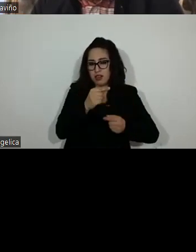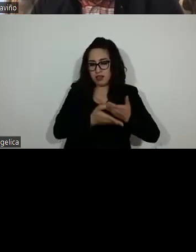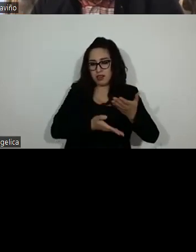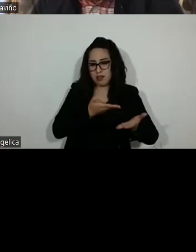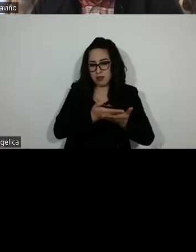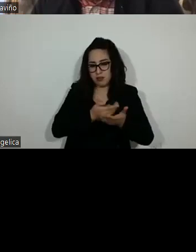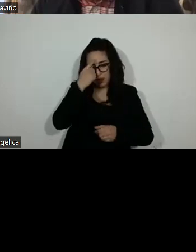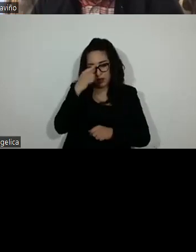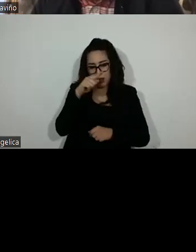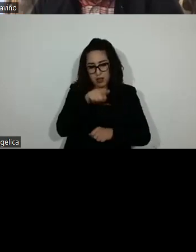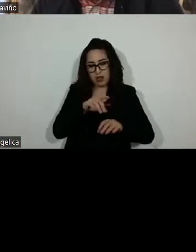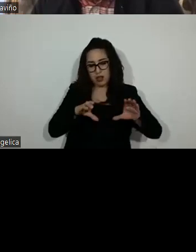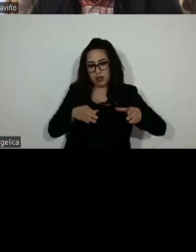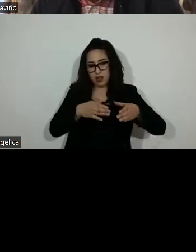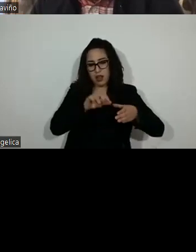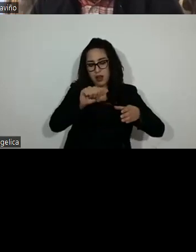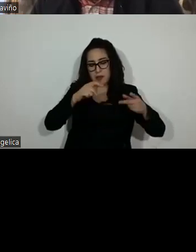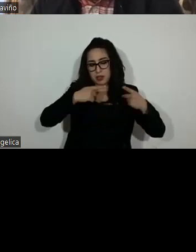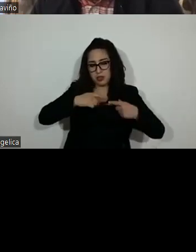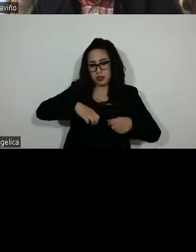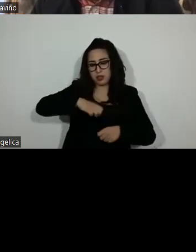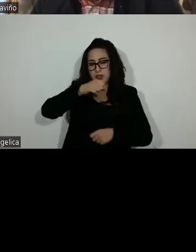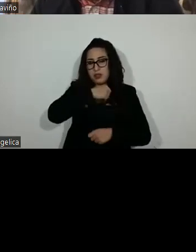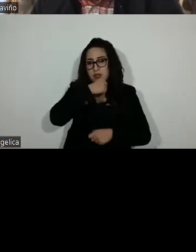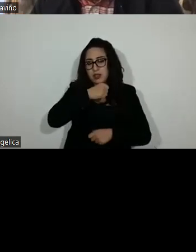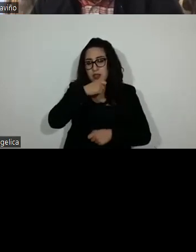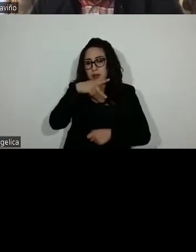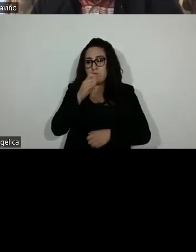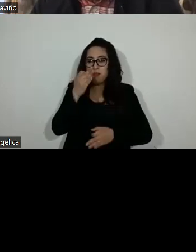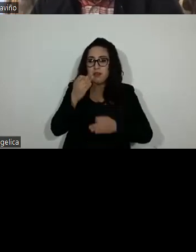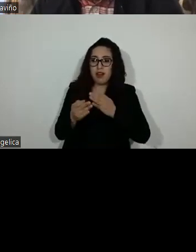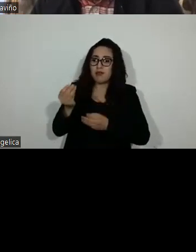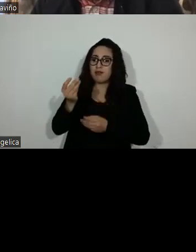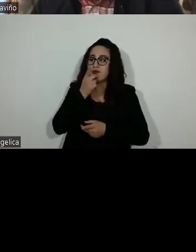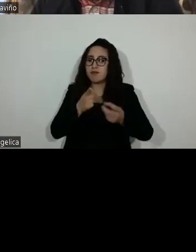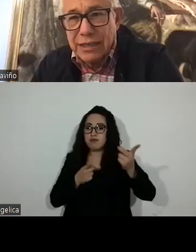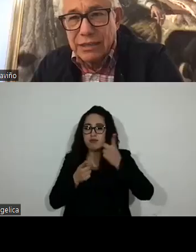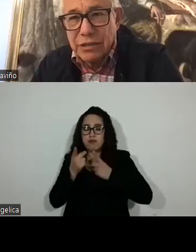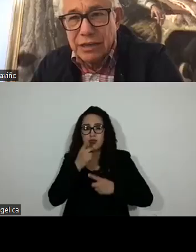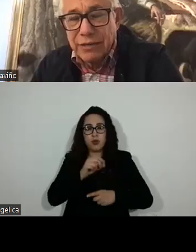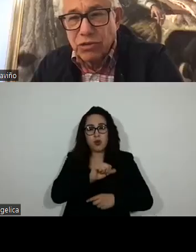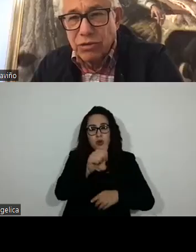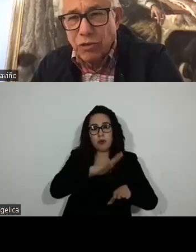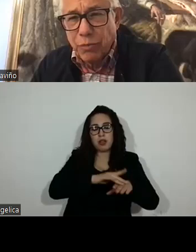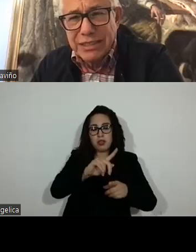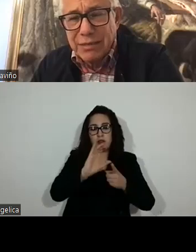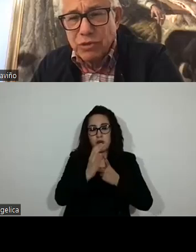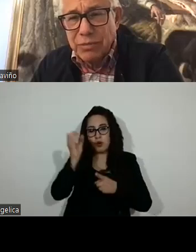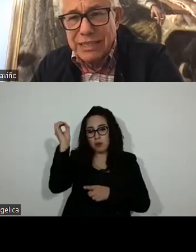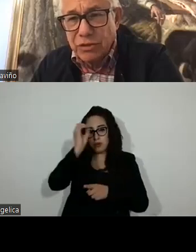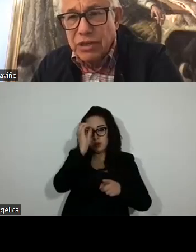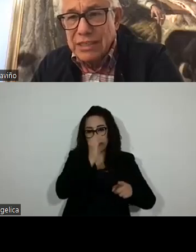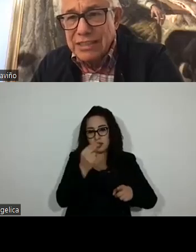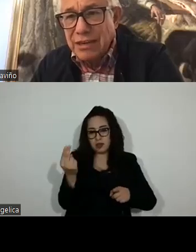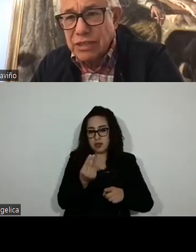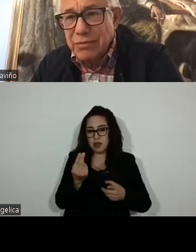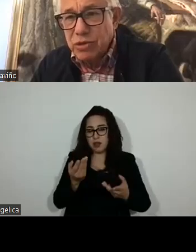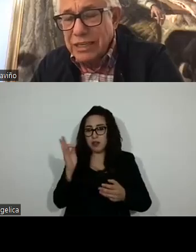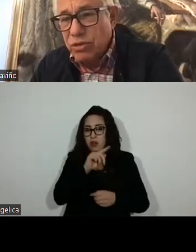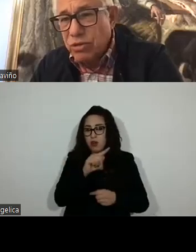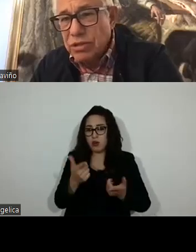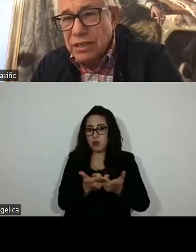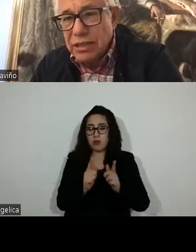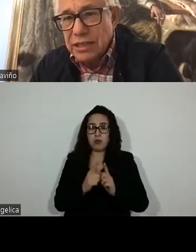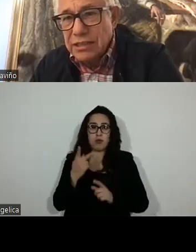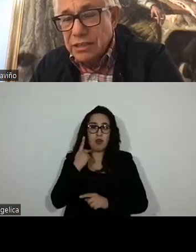personas de adultos mayores y si hay la voluntad de las fracciones, lo presentamos de inmediato. Ya los